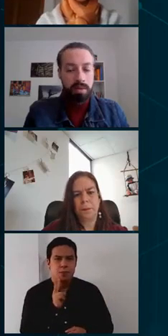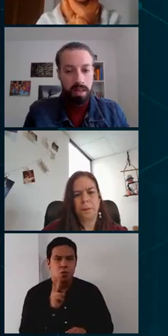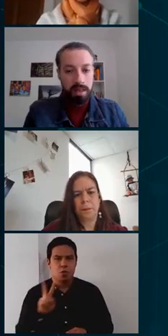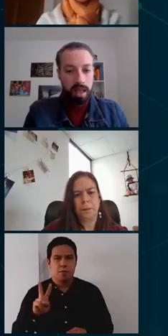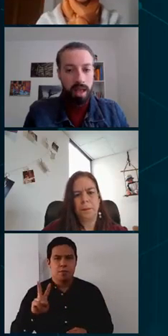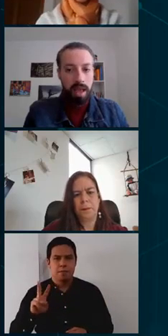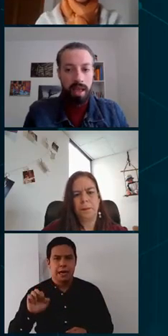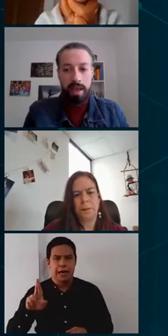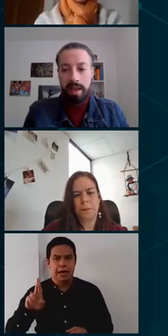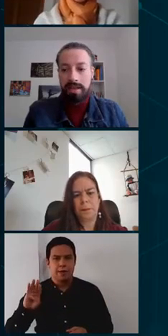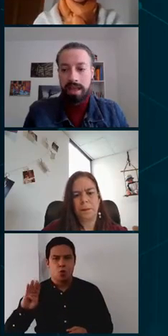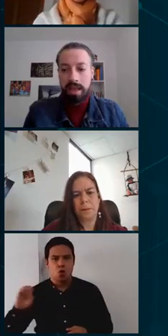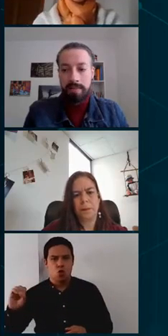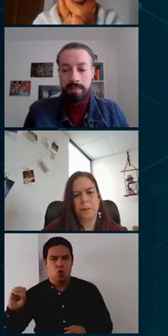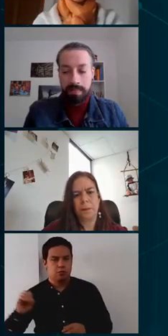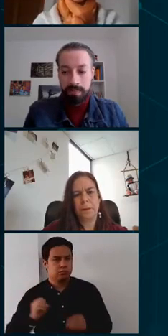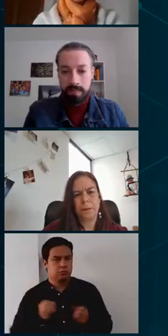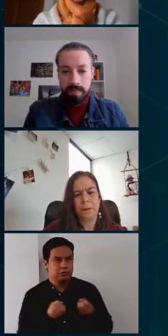es importante